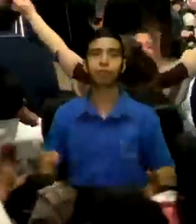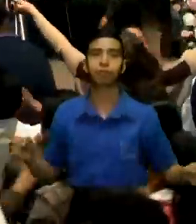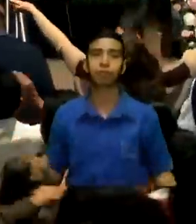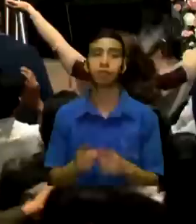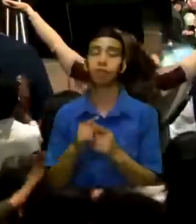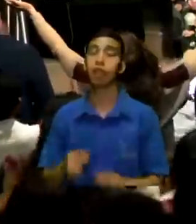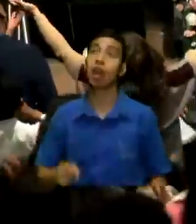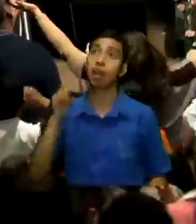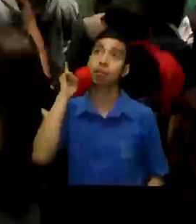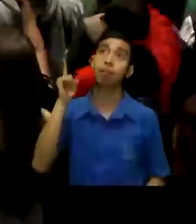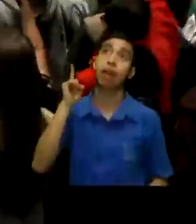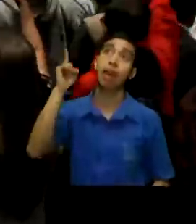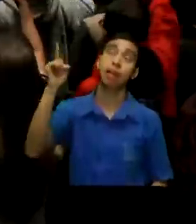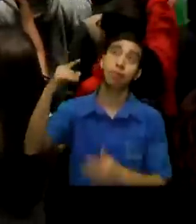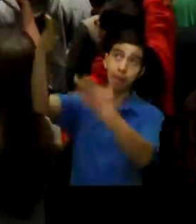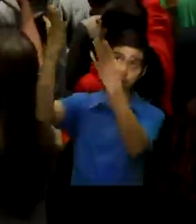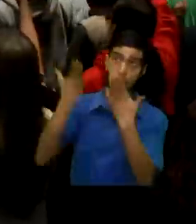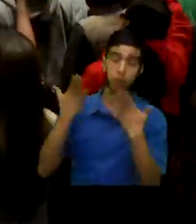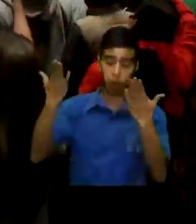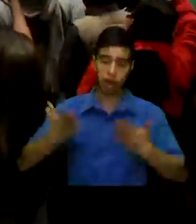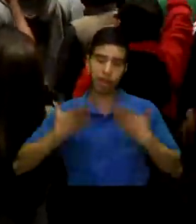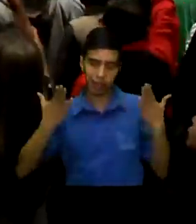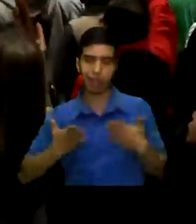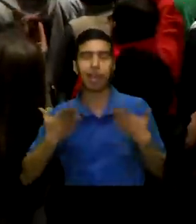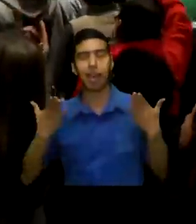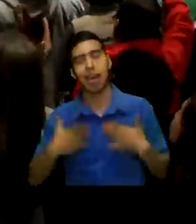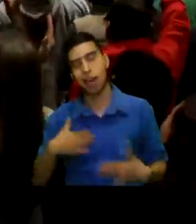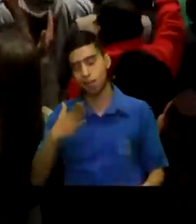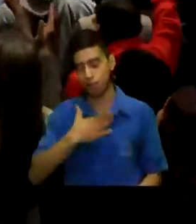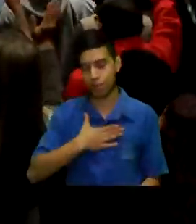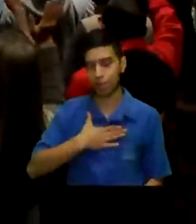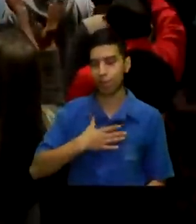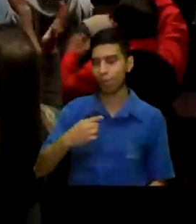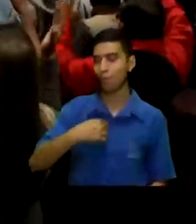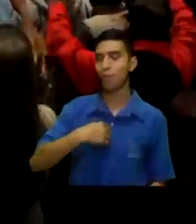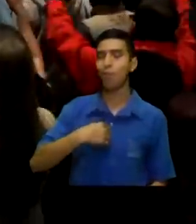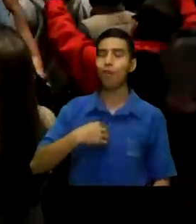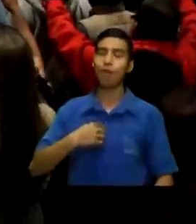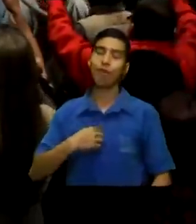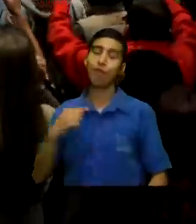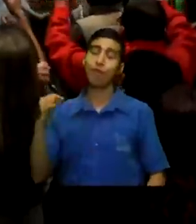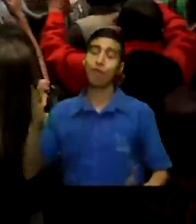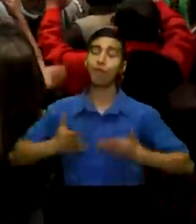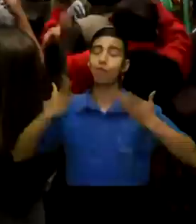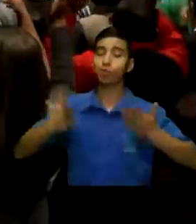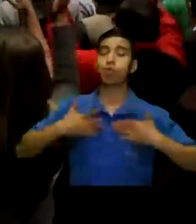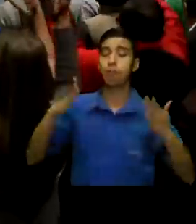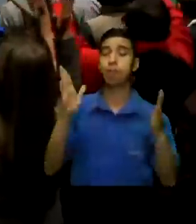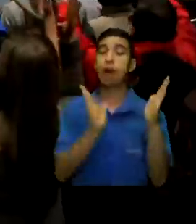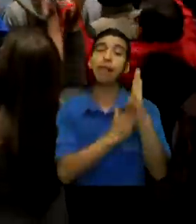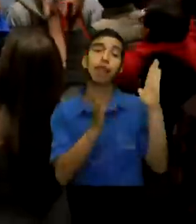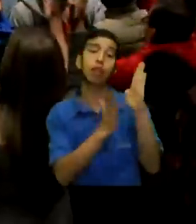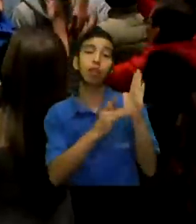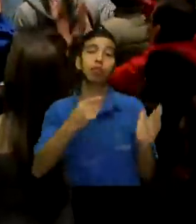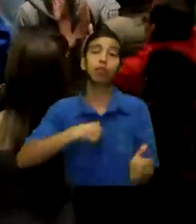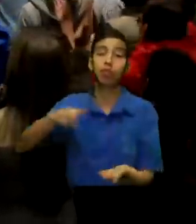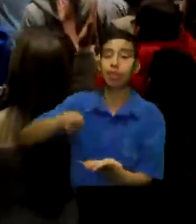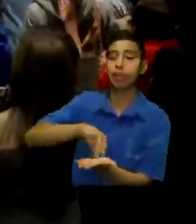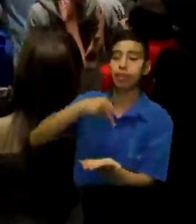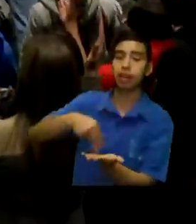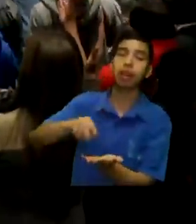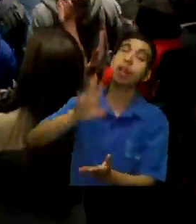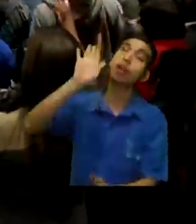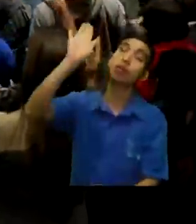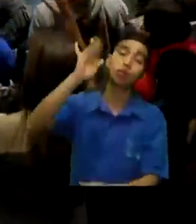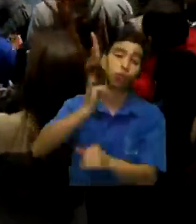Yo de alegría me has ungido, con gozo y con pandero danzaré delante de tu pueblo